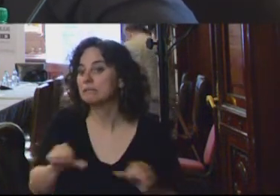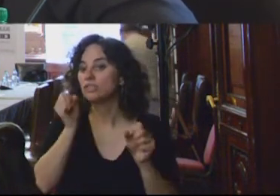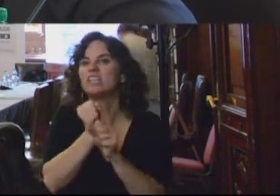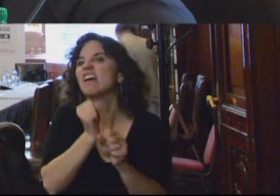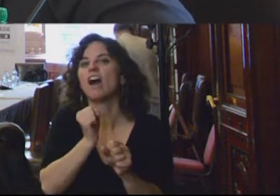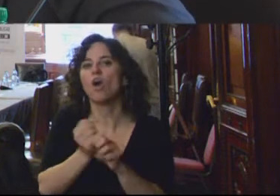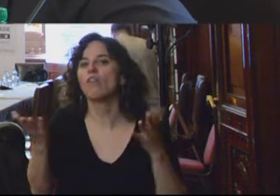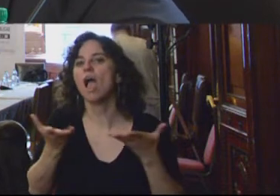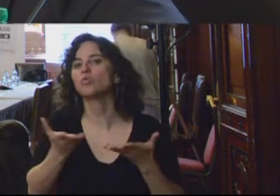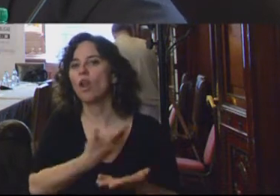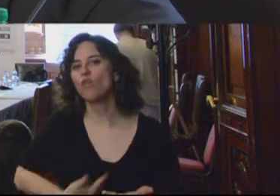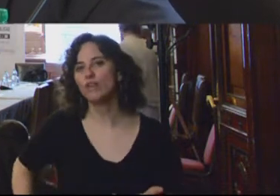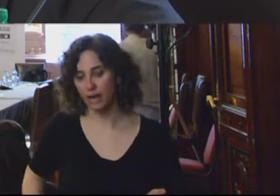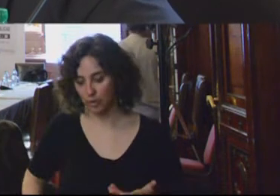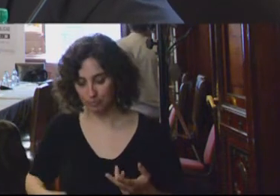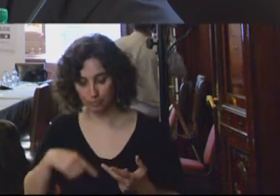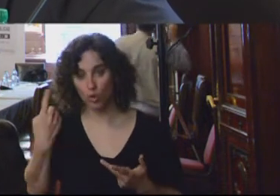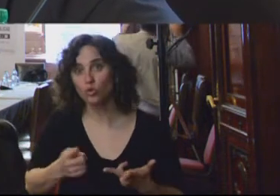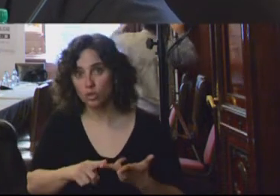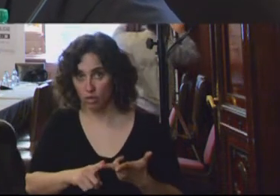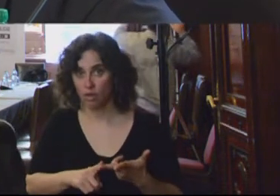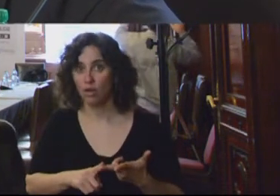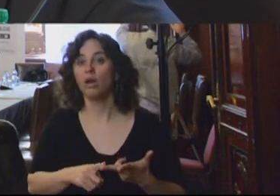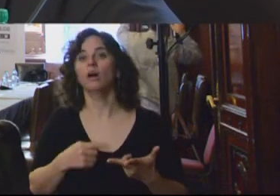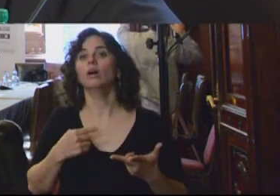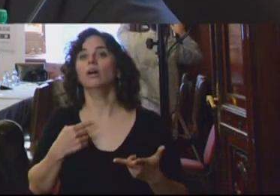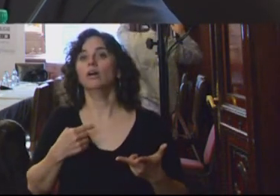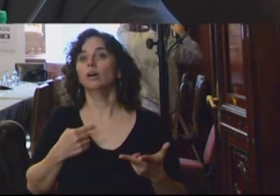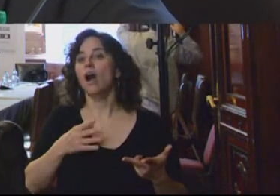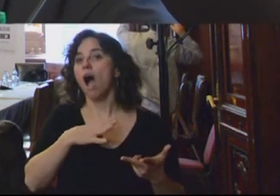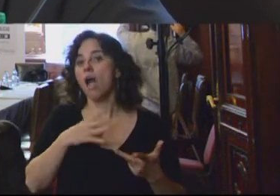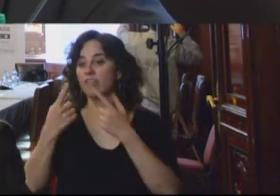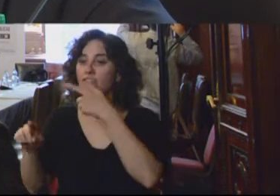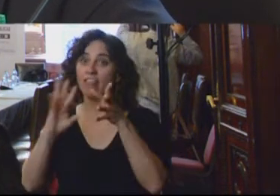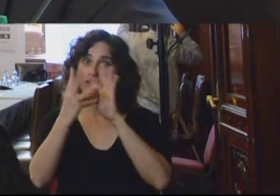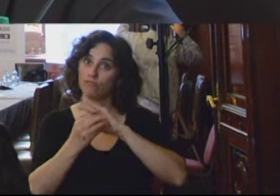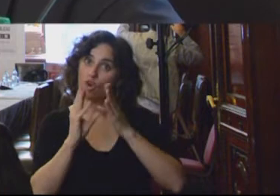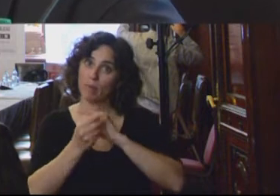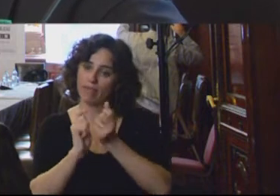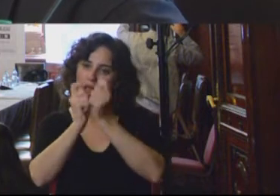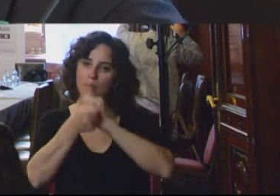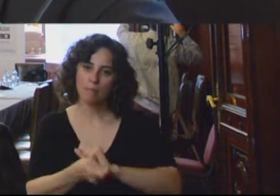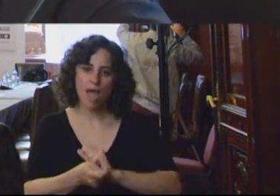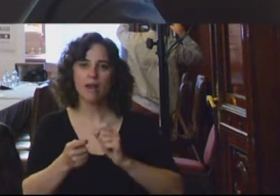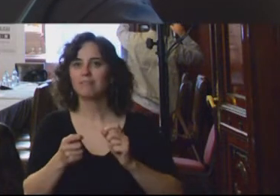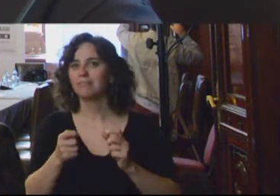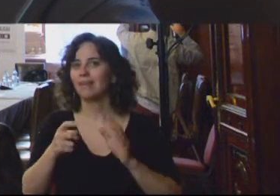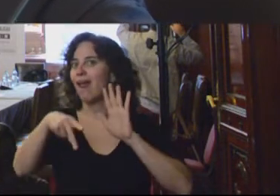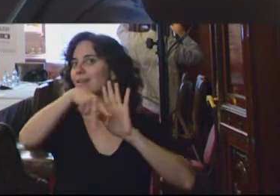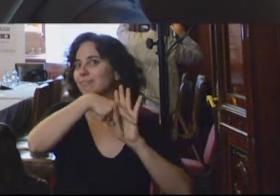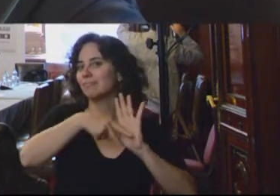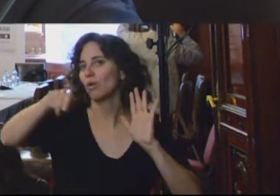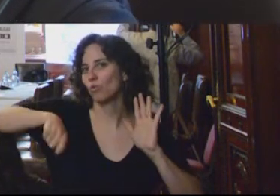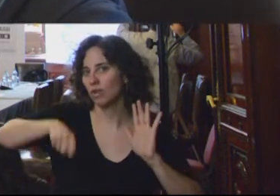gobierno. Luego ustedes, digamos, hay distintas formas de modificar un marco jurídico, puede ser a través